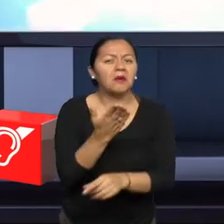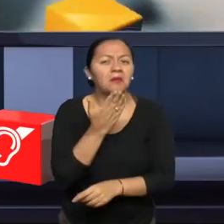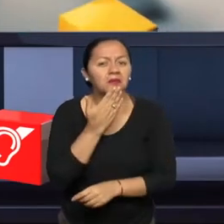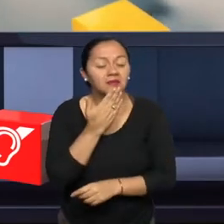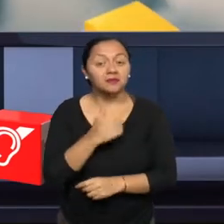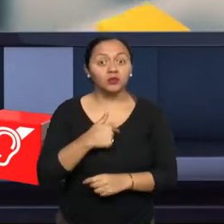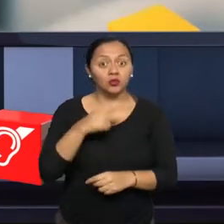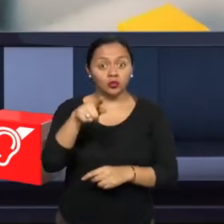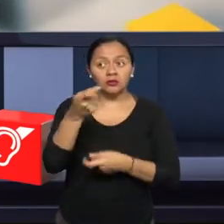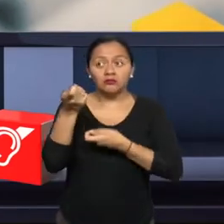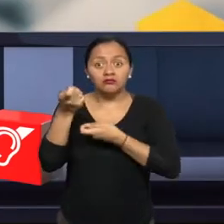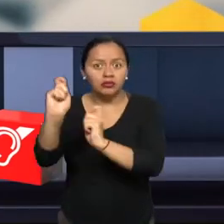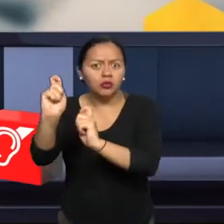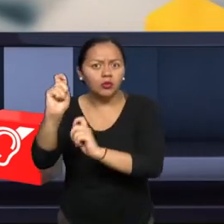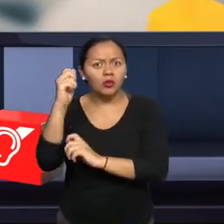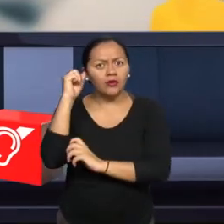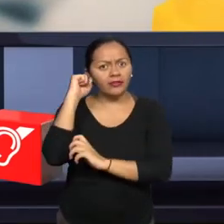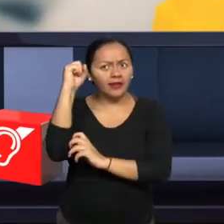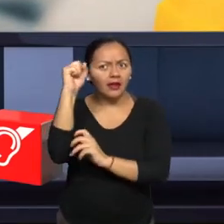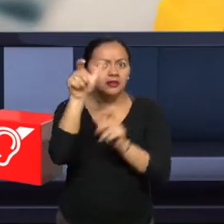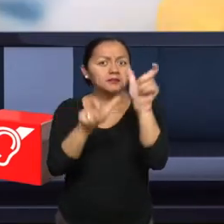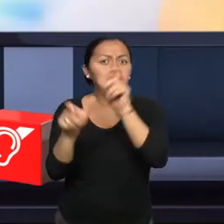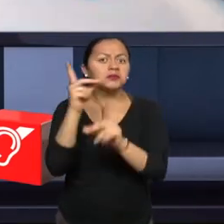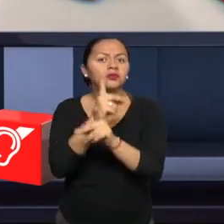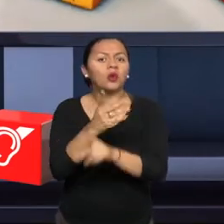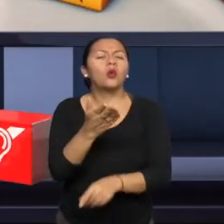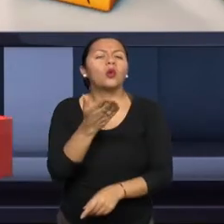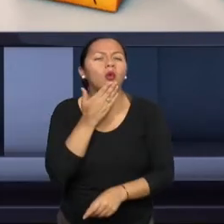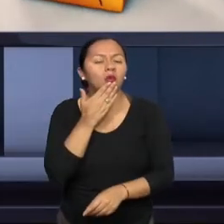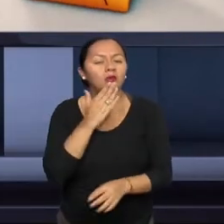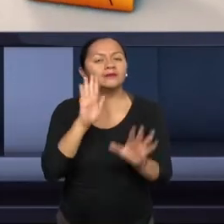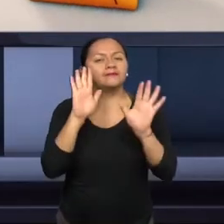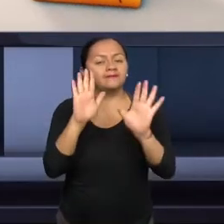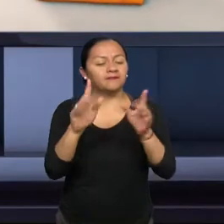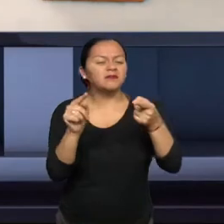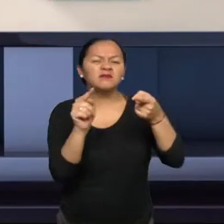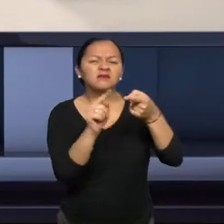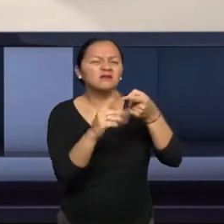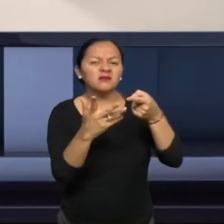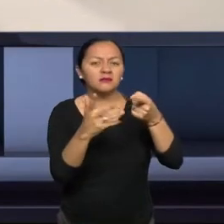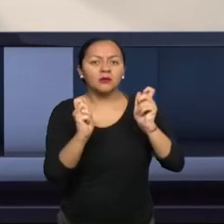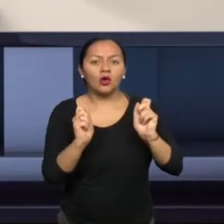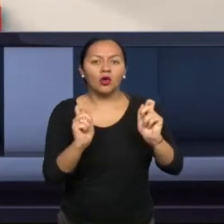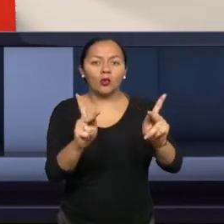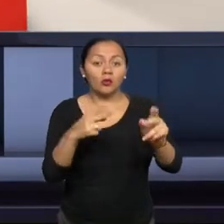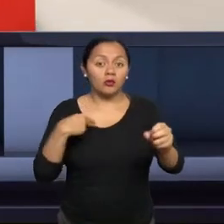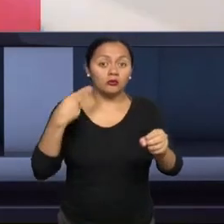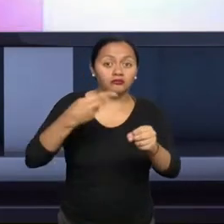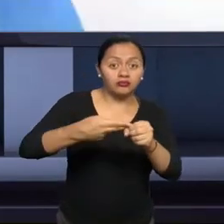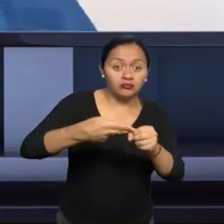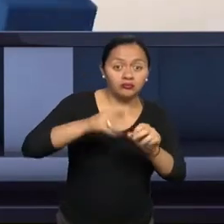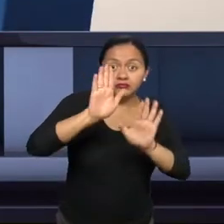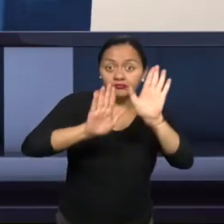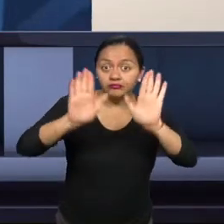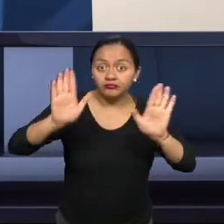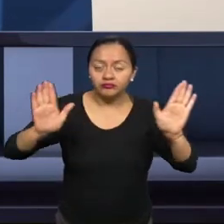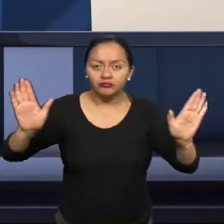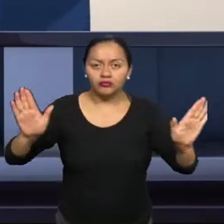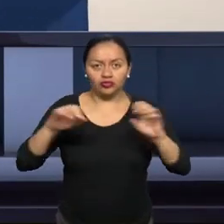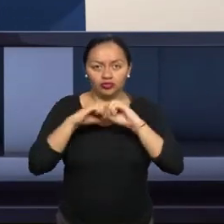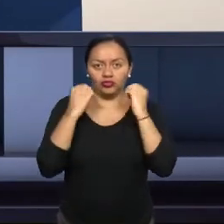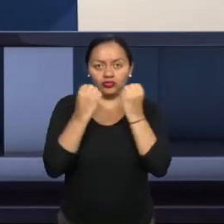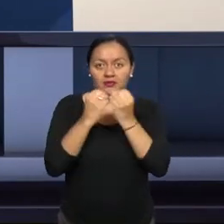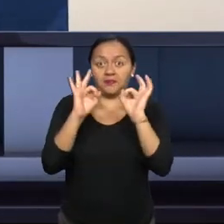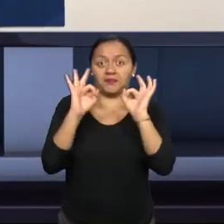exigibilidad de derechos de personas con discapacidad, necesariamente nos referimos a su oportunidad de participación en todos los ámbitos de la sociedad.